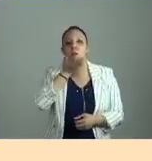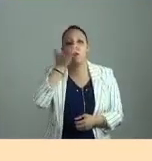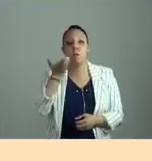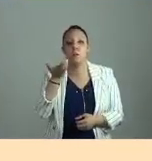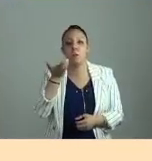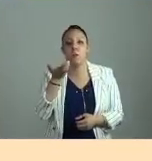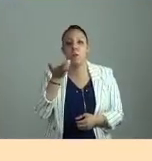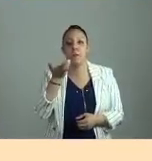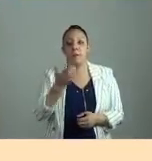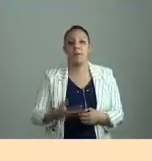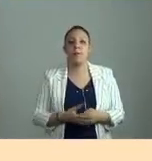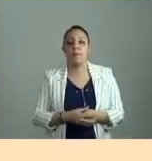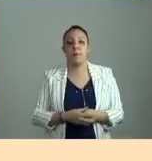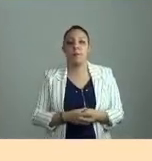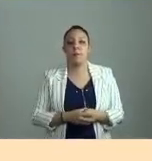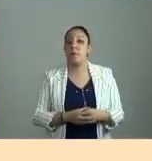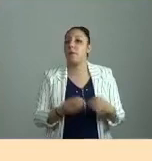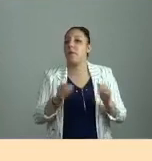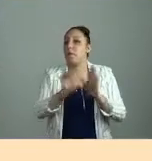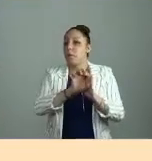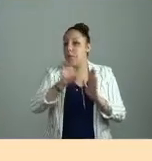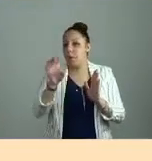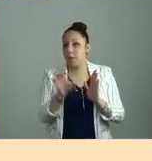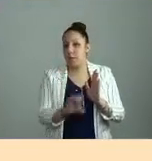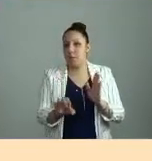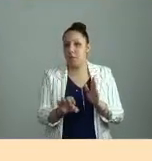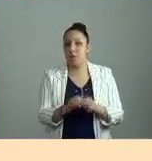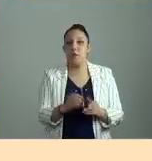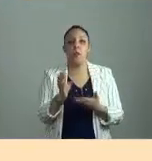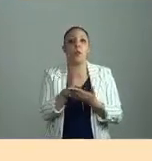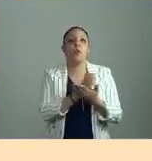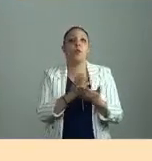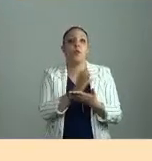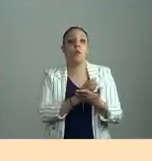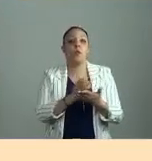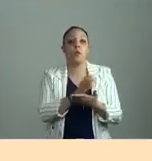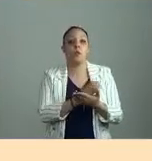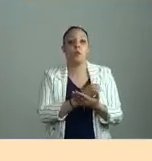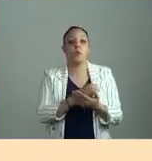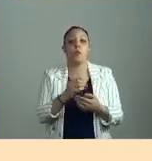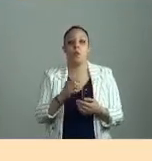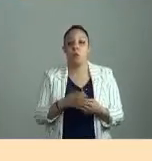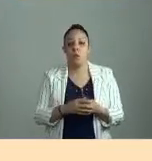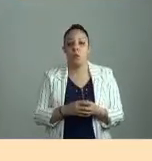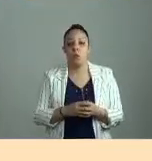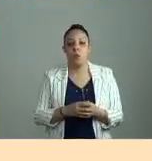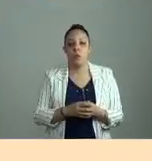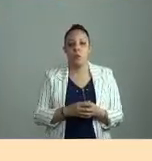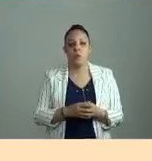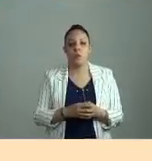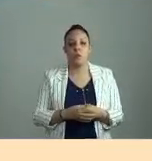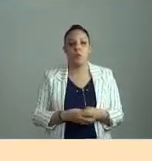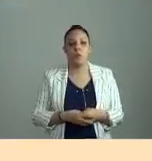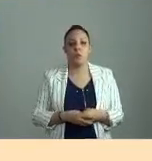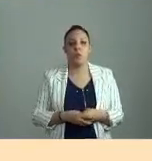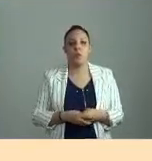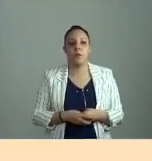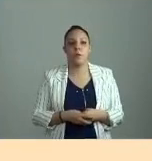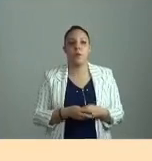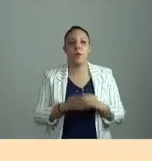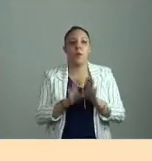de las hierbas etcétera no hablar de cómo se puede no